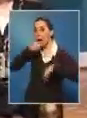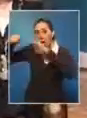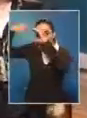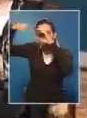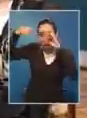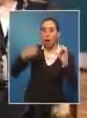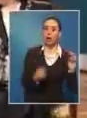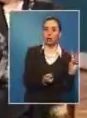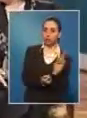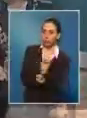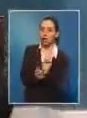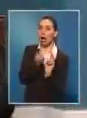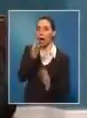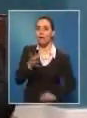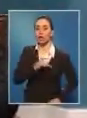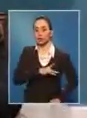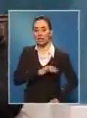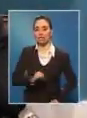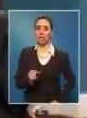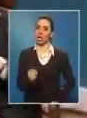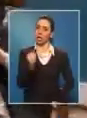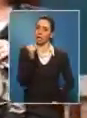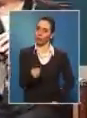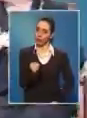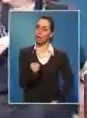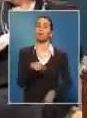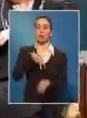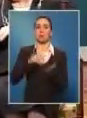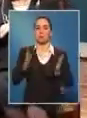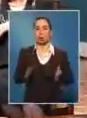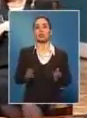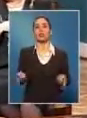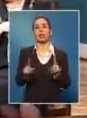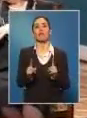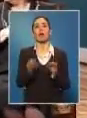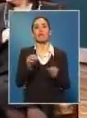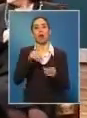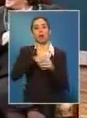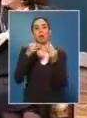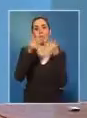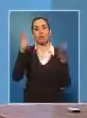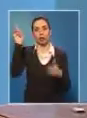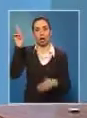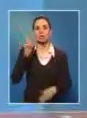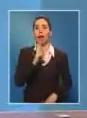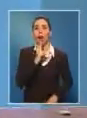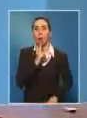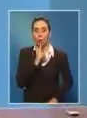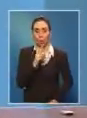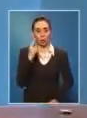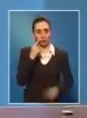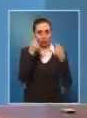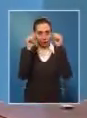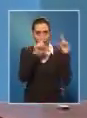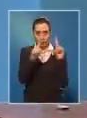y le manifestó que Chile sigue firme en su posición de que se debe restablecer el orden democrático en Honduras. Vamos a escuchar lo que dijeron